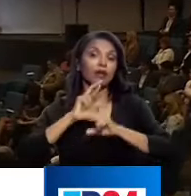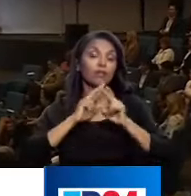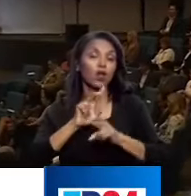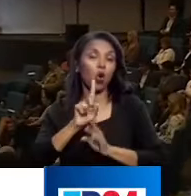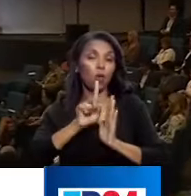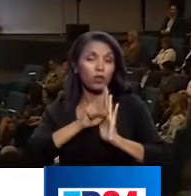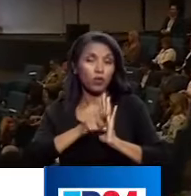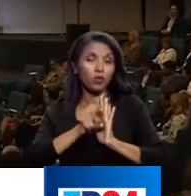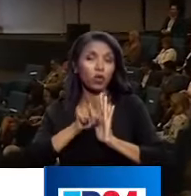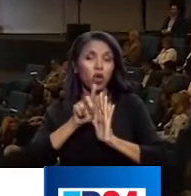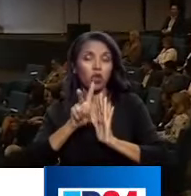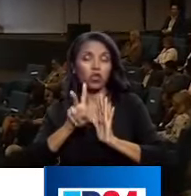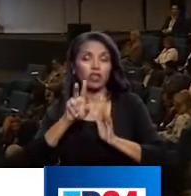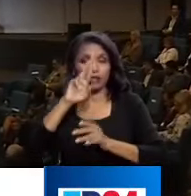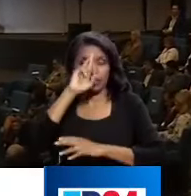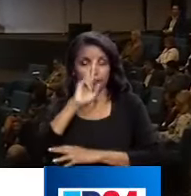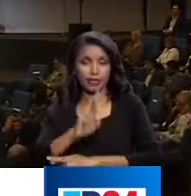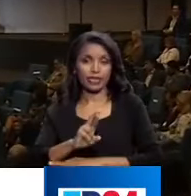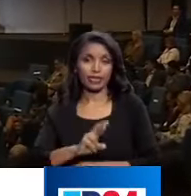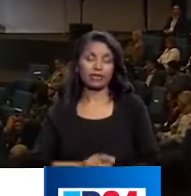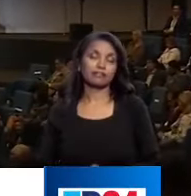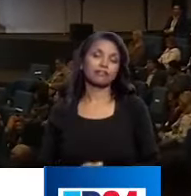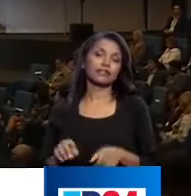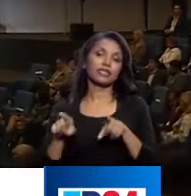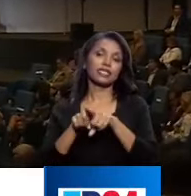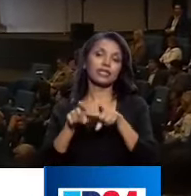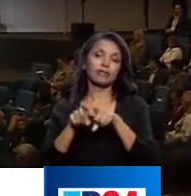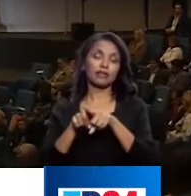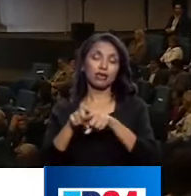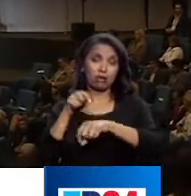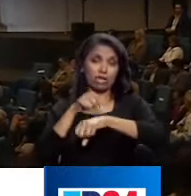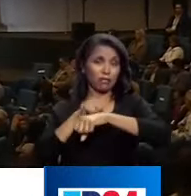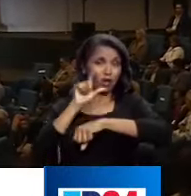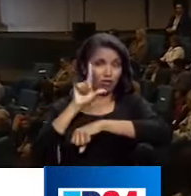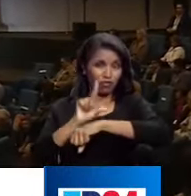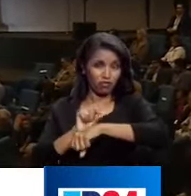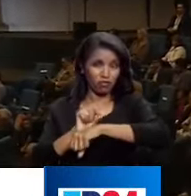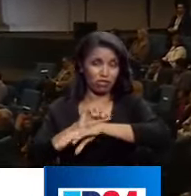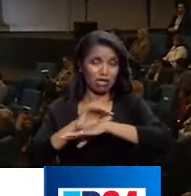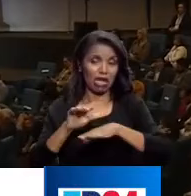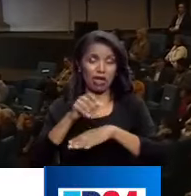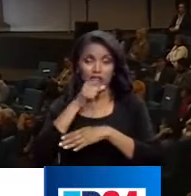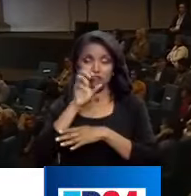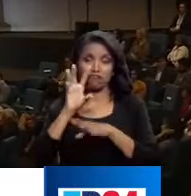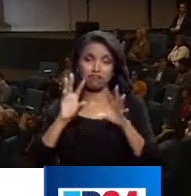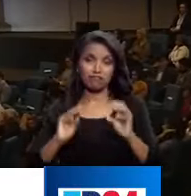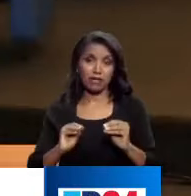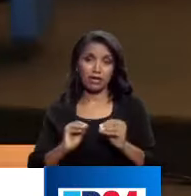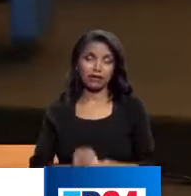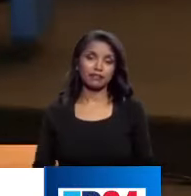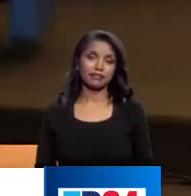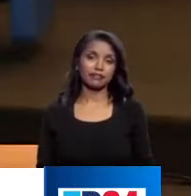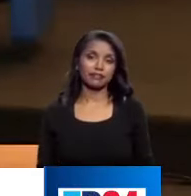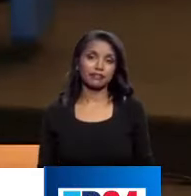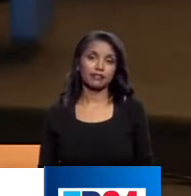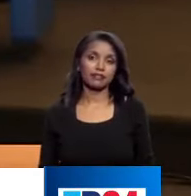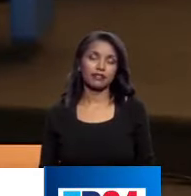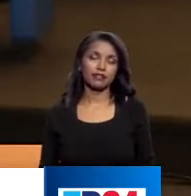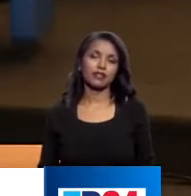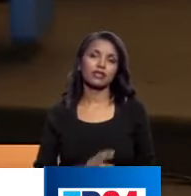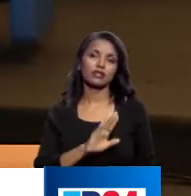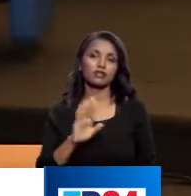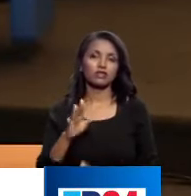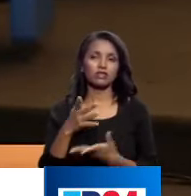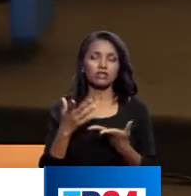para responder las preguntas de cada ronda y una vez se les agote el tiempo, se les apagará el micrófono. Sus intervenciones